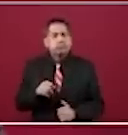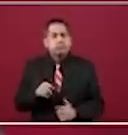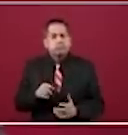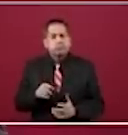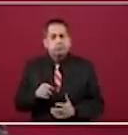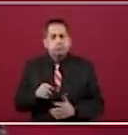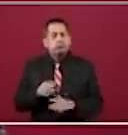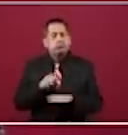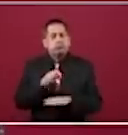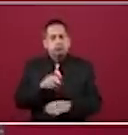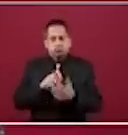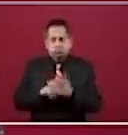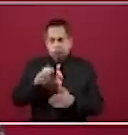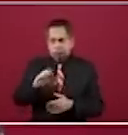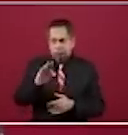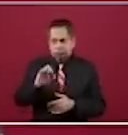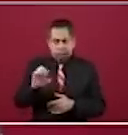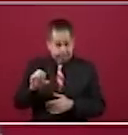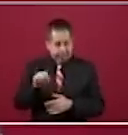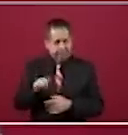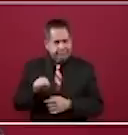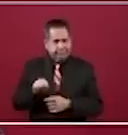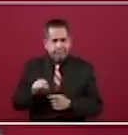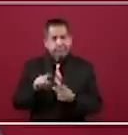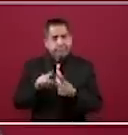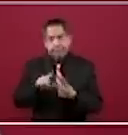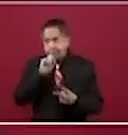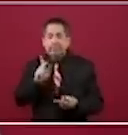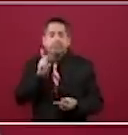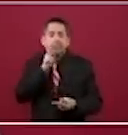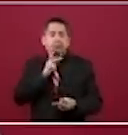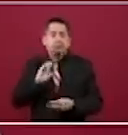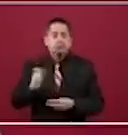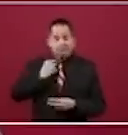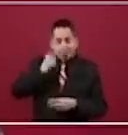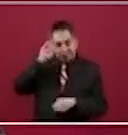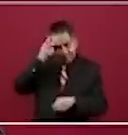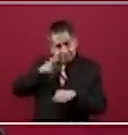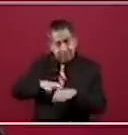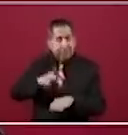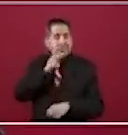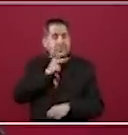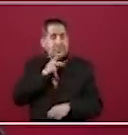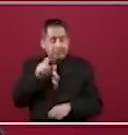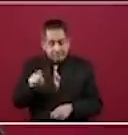lo que tiene que ver con la Comisión Federal de Electricidad, es Pemex, los exdirectores de Pemex.